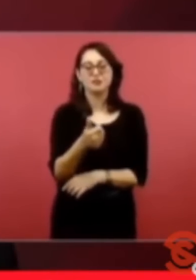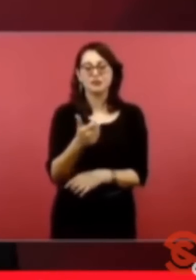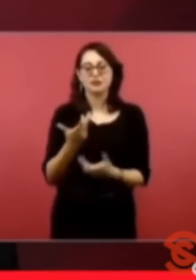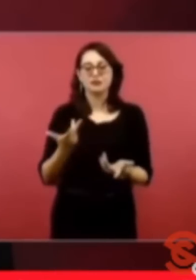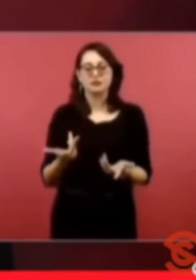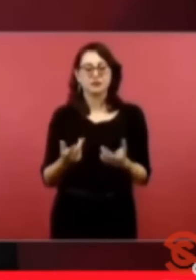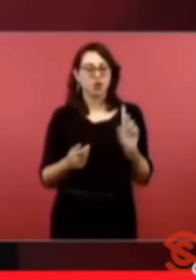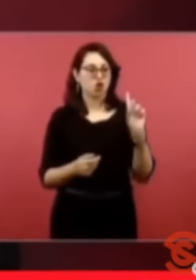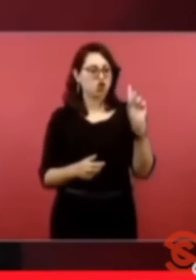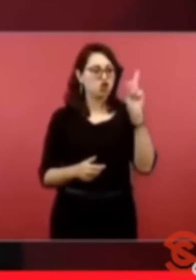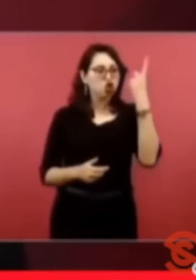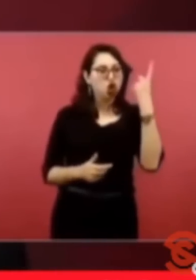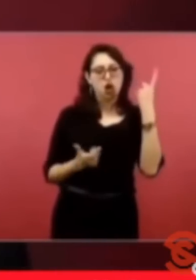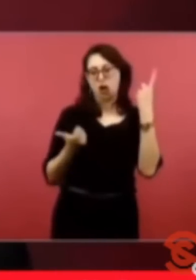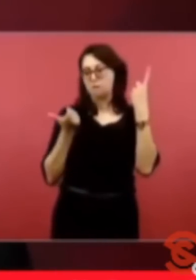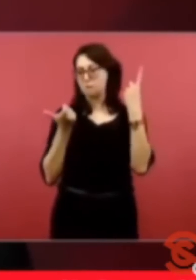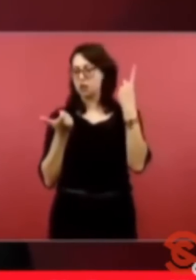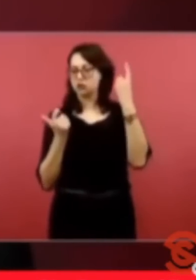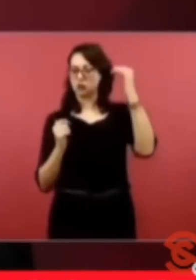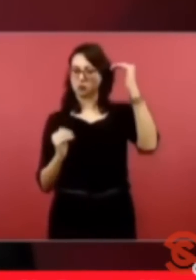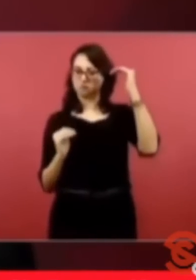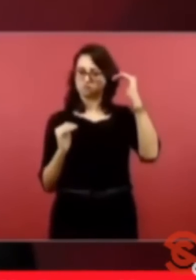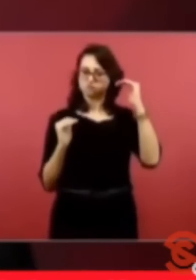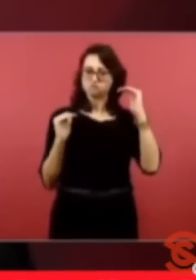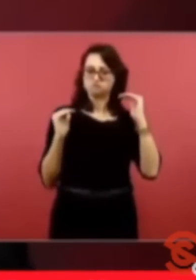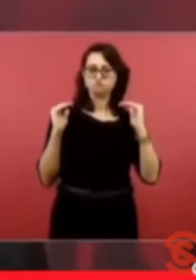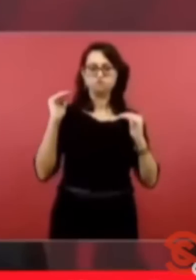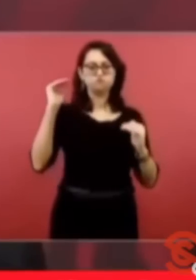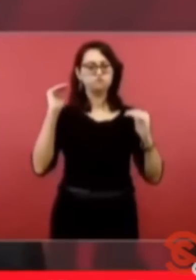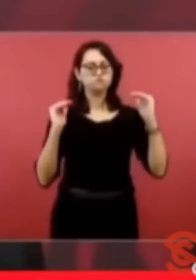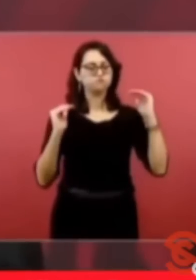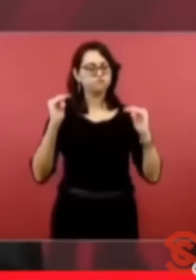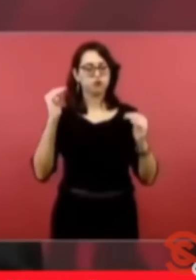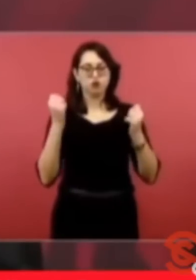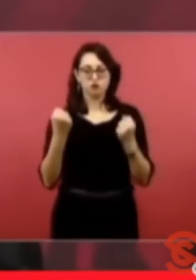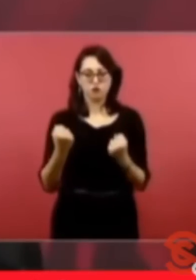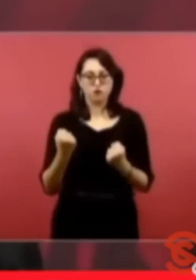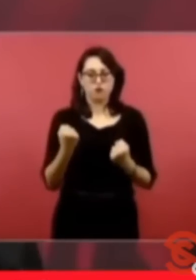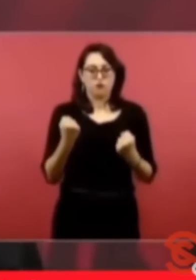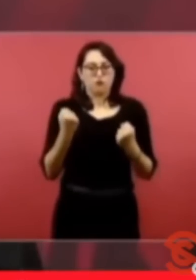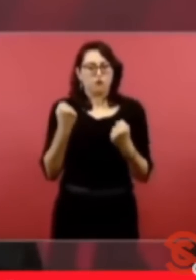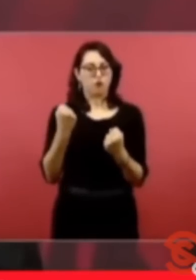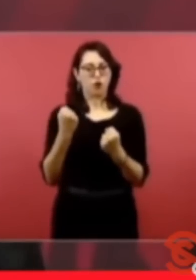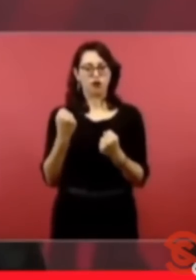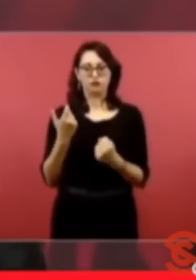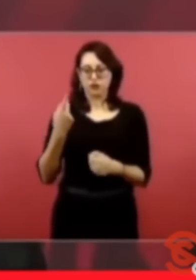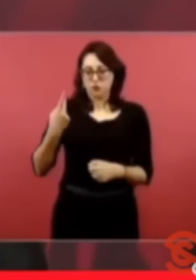peso, como lo hemos venido diciendo, es la moneda que más se ha fortalecido en el